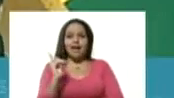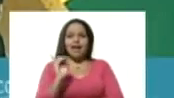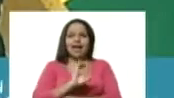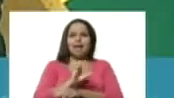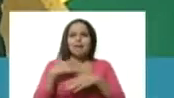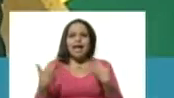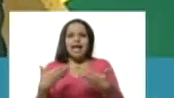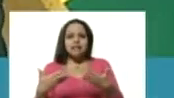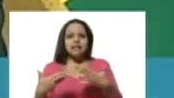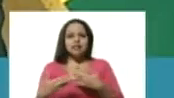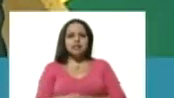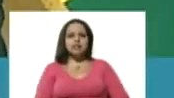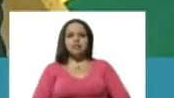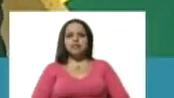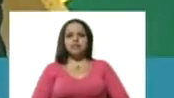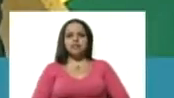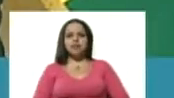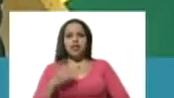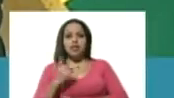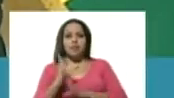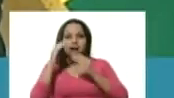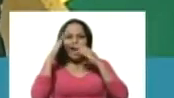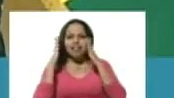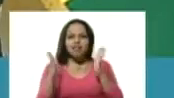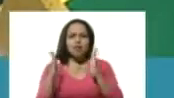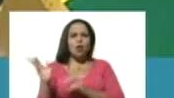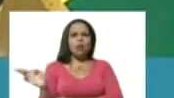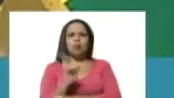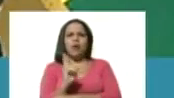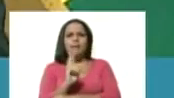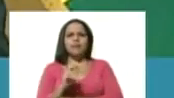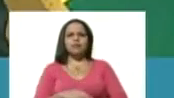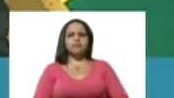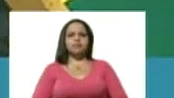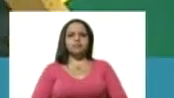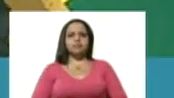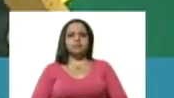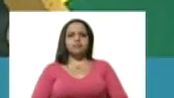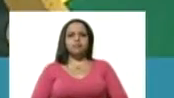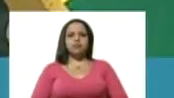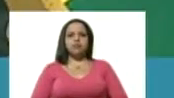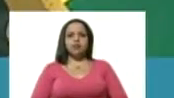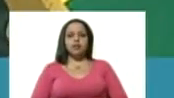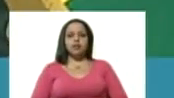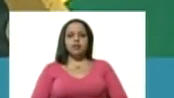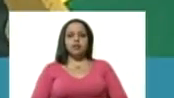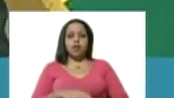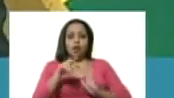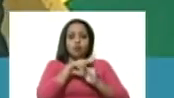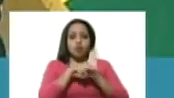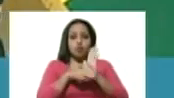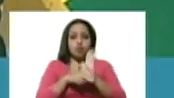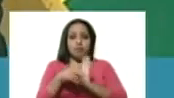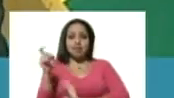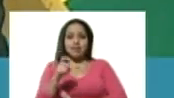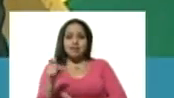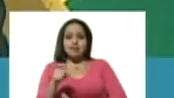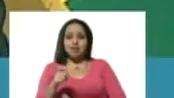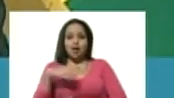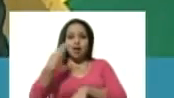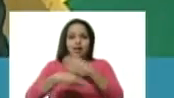las alertas que tenemos que atender con urgencia, de los protocolos necesarios que desde Cuba han ido